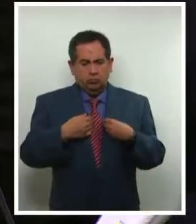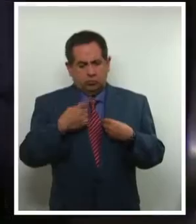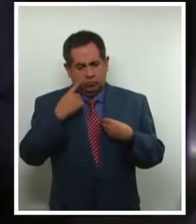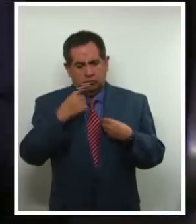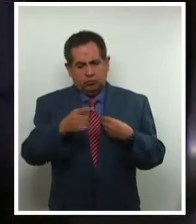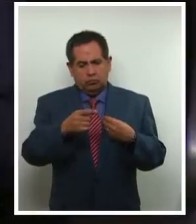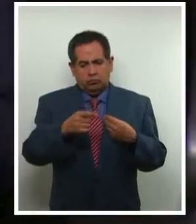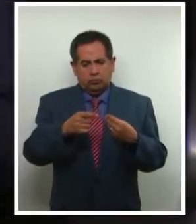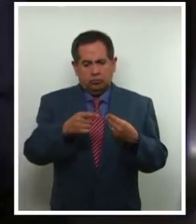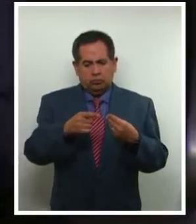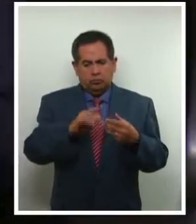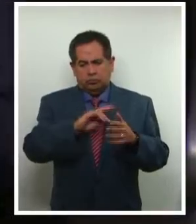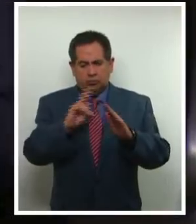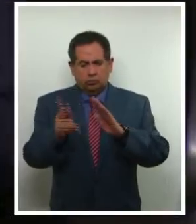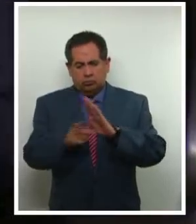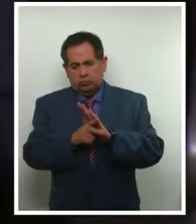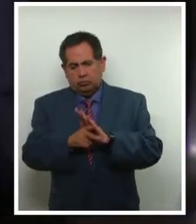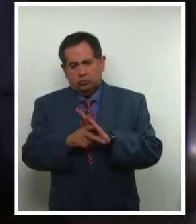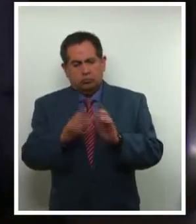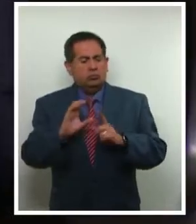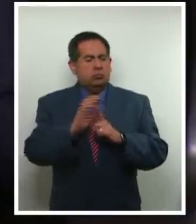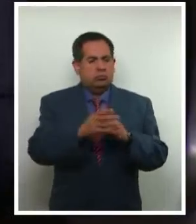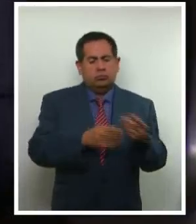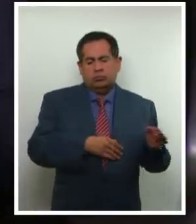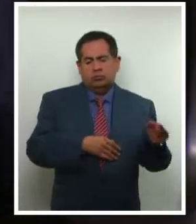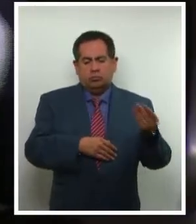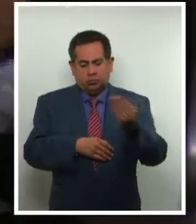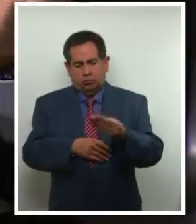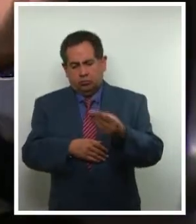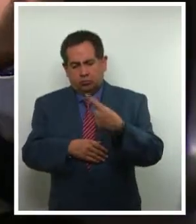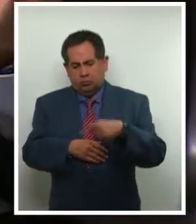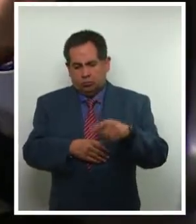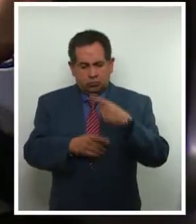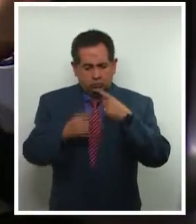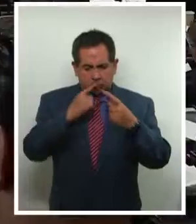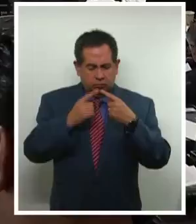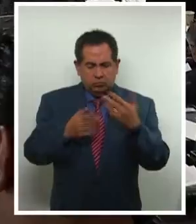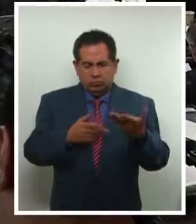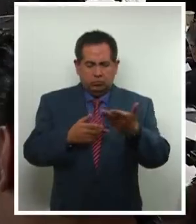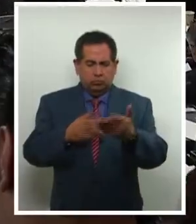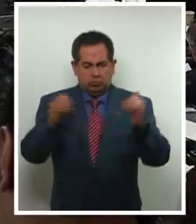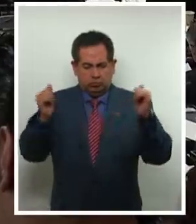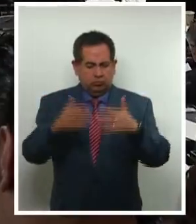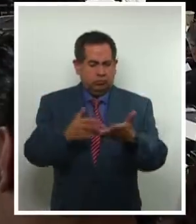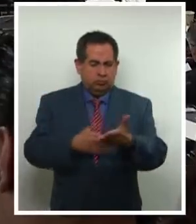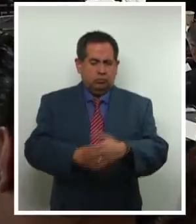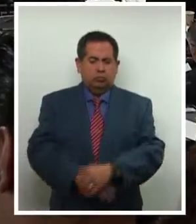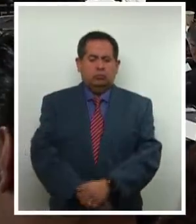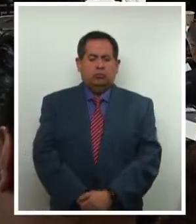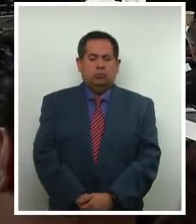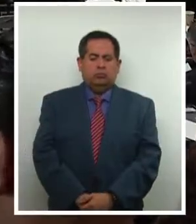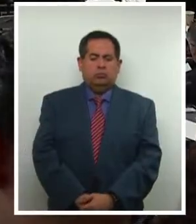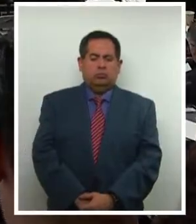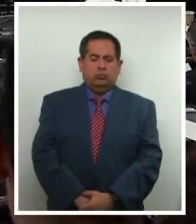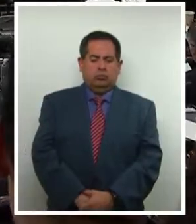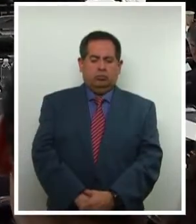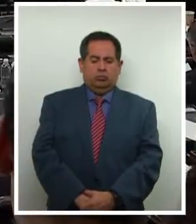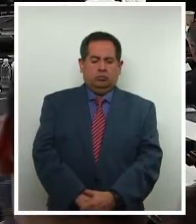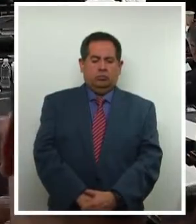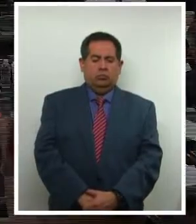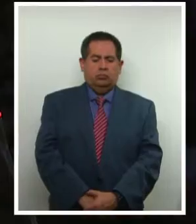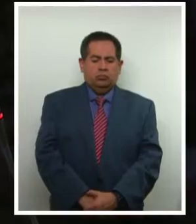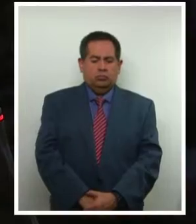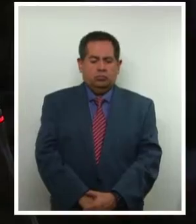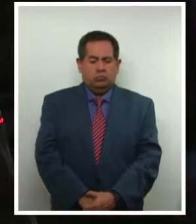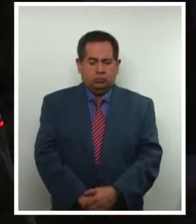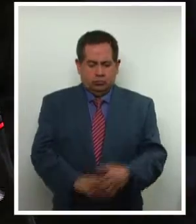una reserva a nombre de la comisión, y hagamos el análisis para plantearlo a la Asamblea. Tratando de armonizar aquí